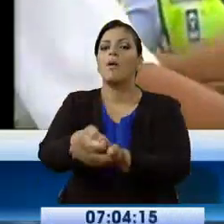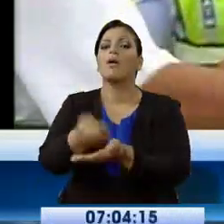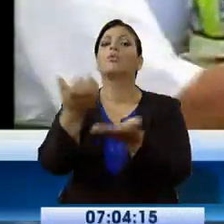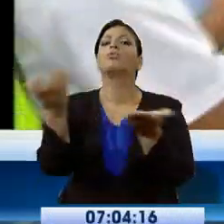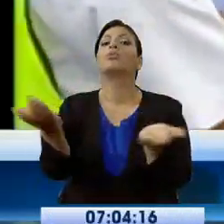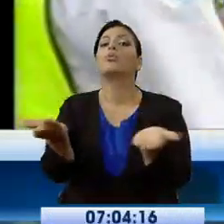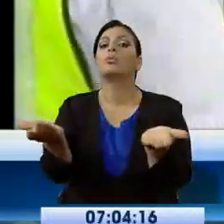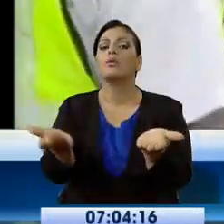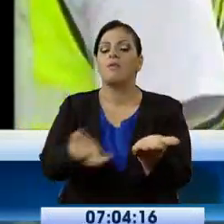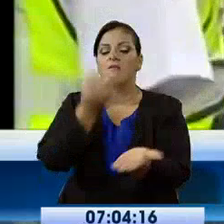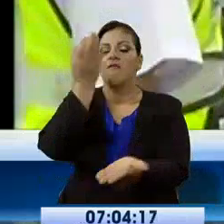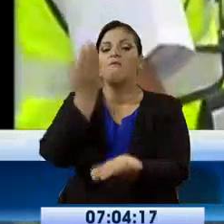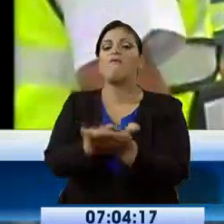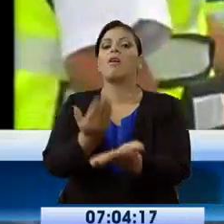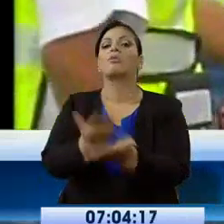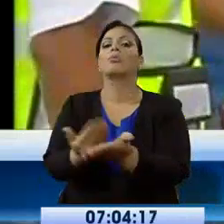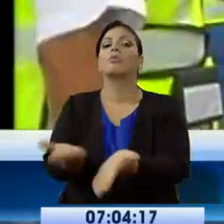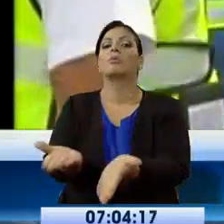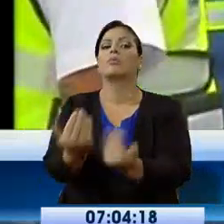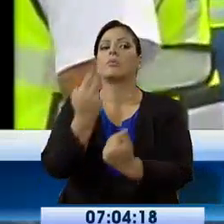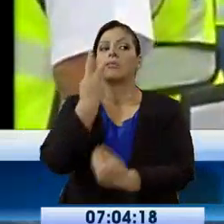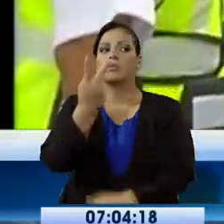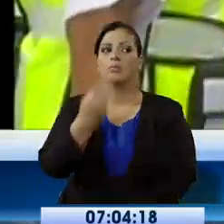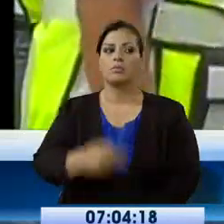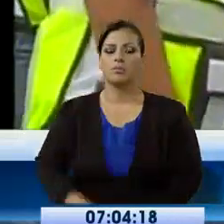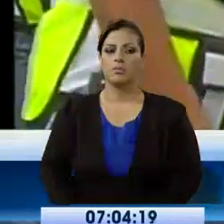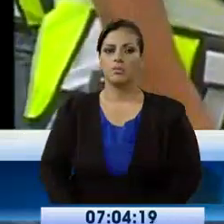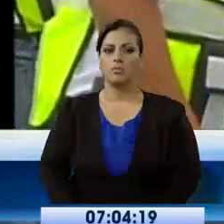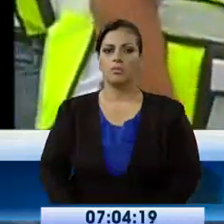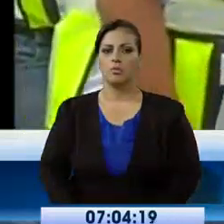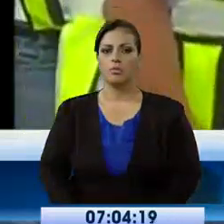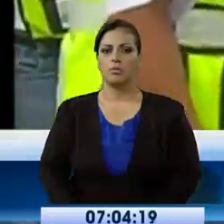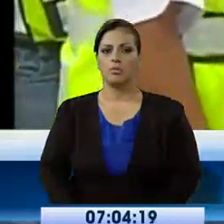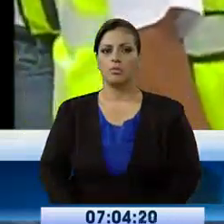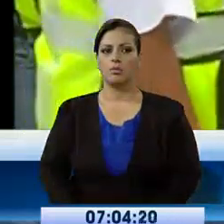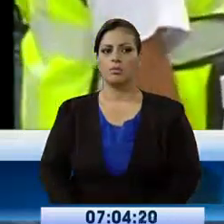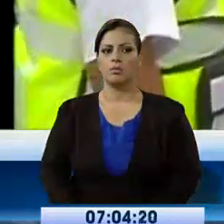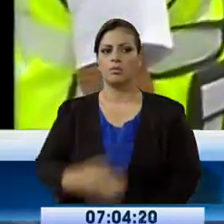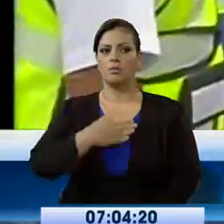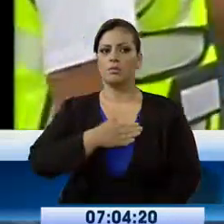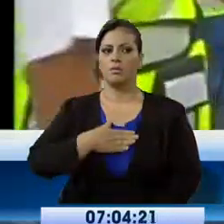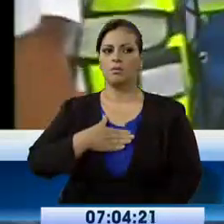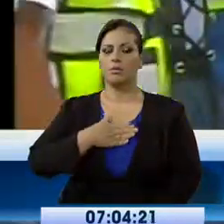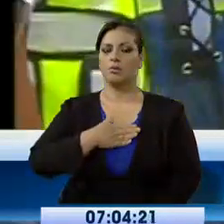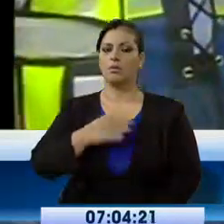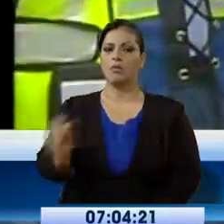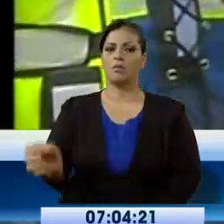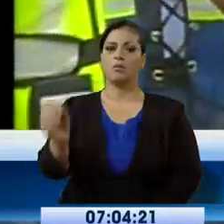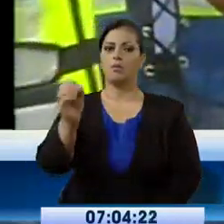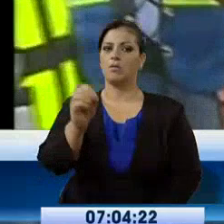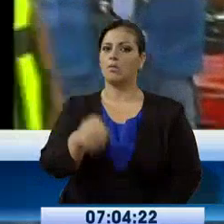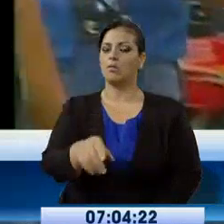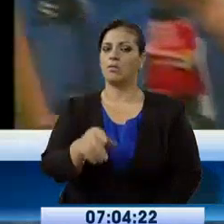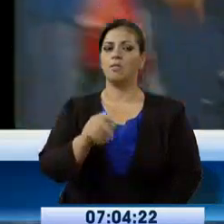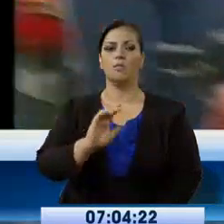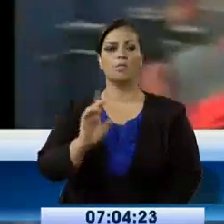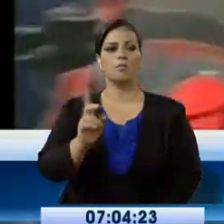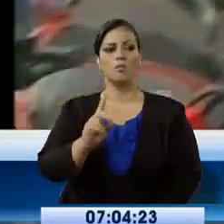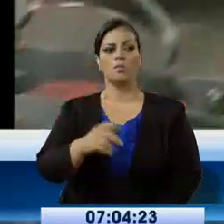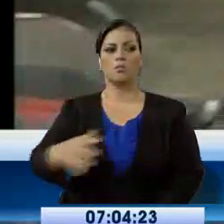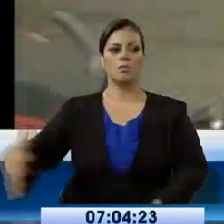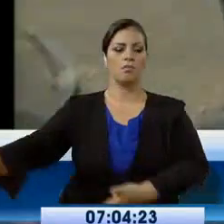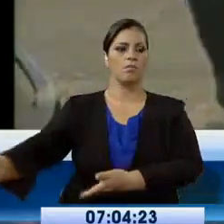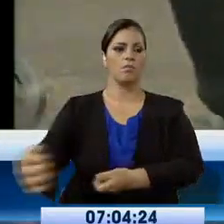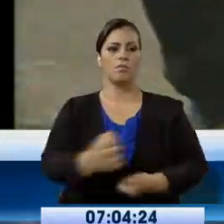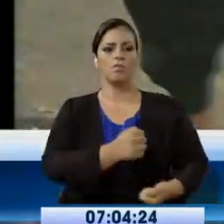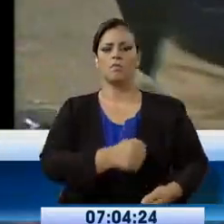ponga acá. Tenga la bondad, caballero. Pero ¿por qué? Dígame, ¿por qué? Tenga la bondad. Esta moto no se va. Esta moto es...